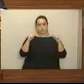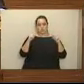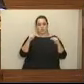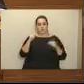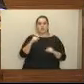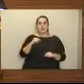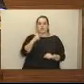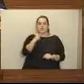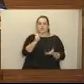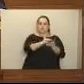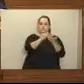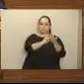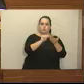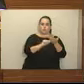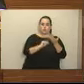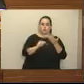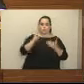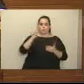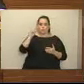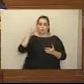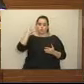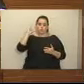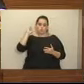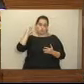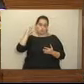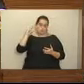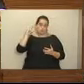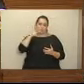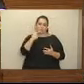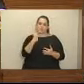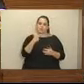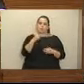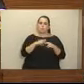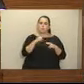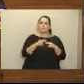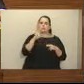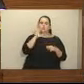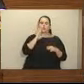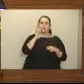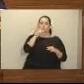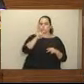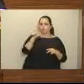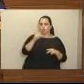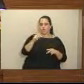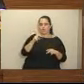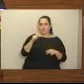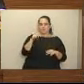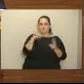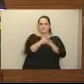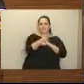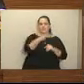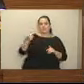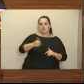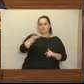siguiente: no fue un político corrupto, fue el jefe de los políticos corruptos. Ha conseguido hacer de la doblez una